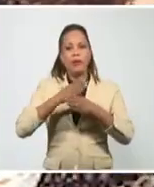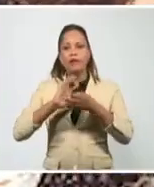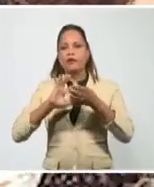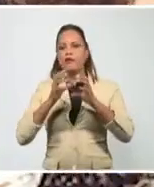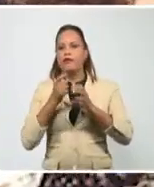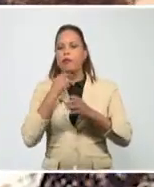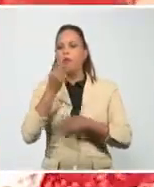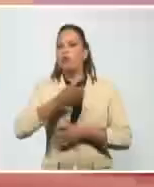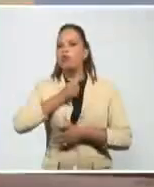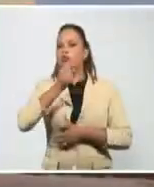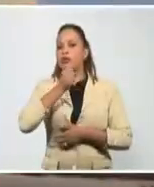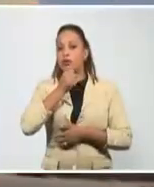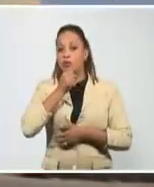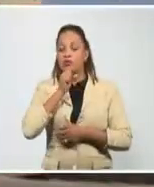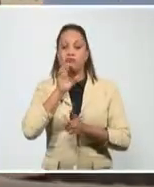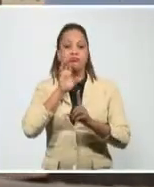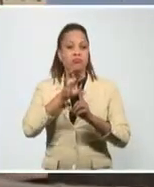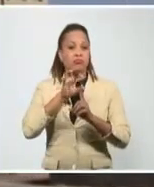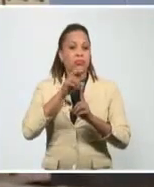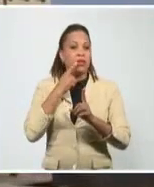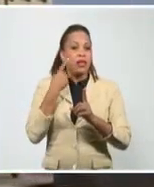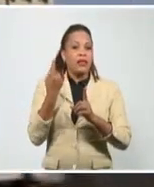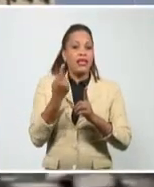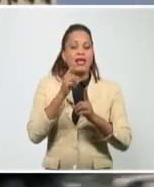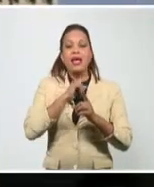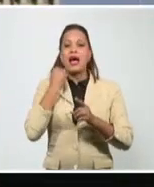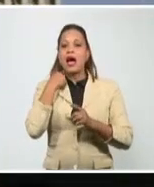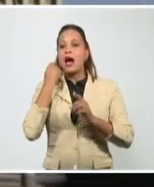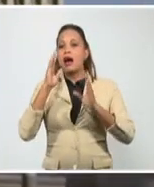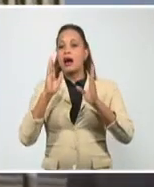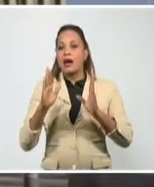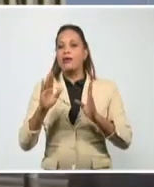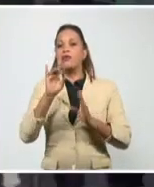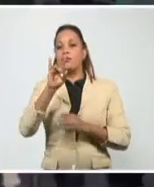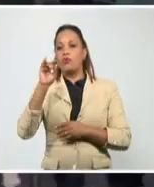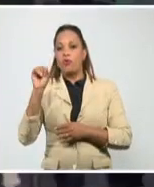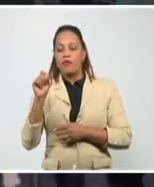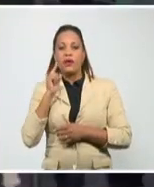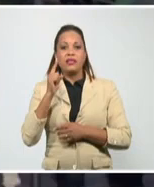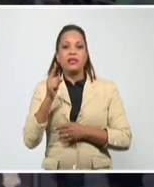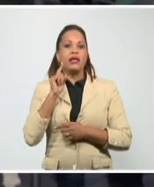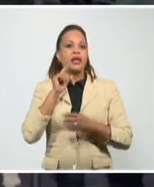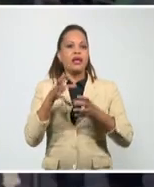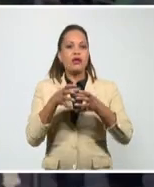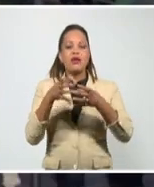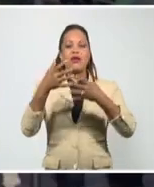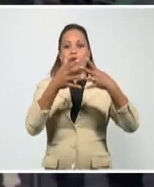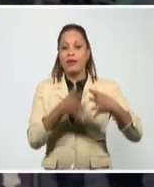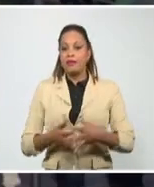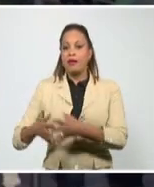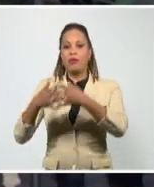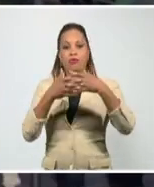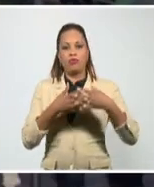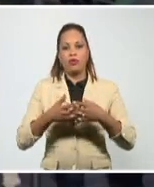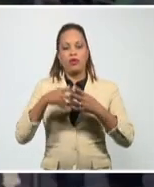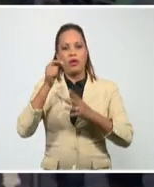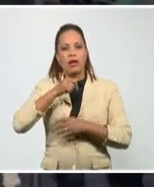discurso crítico, le granjearon desde los 90 la atención de la sección de intereses de los Estados Unidos en